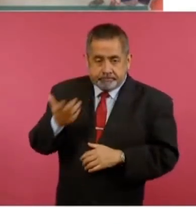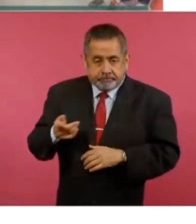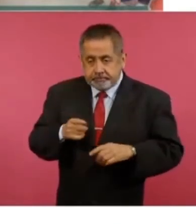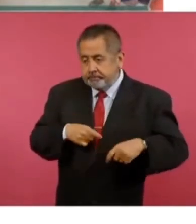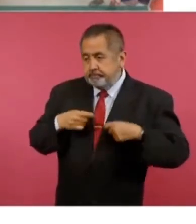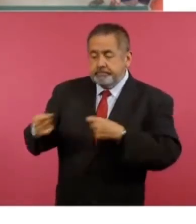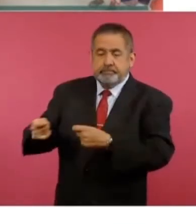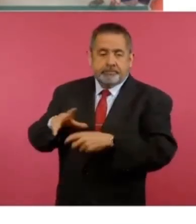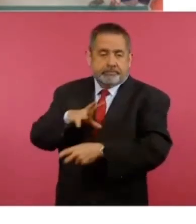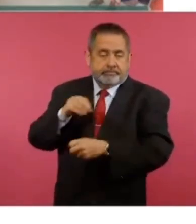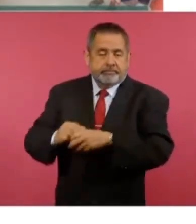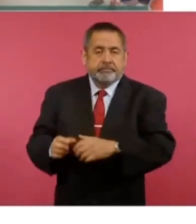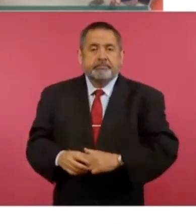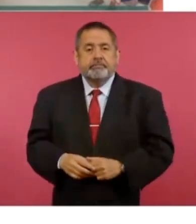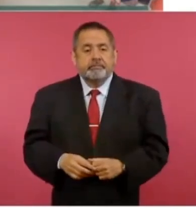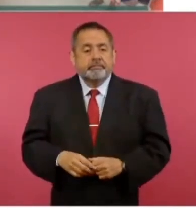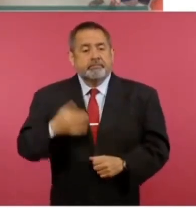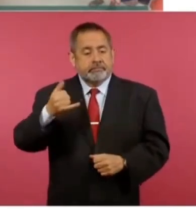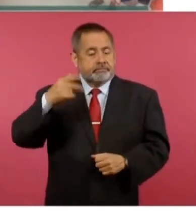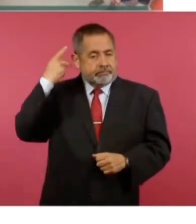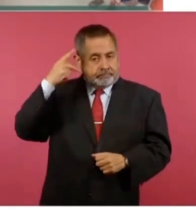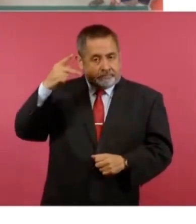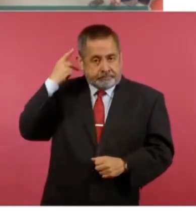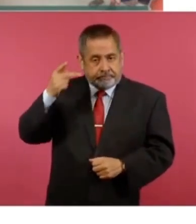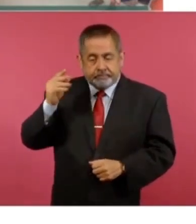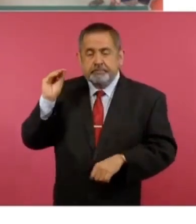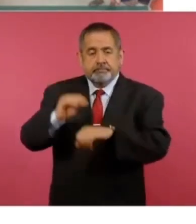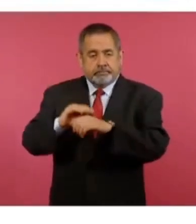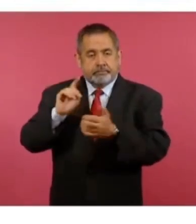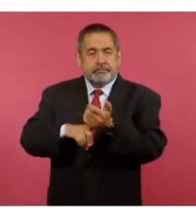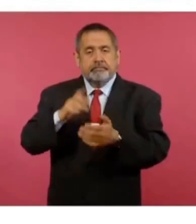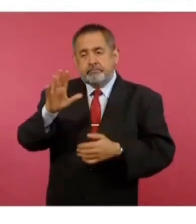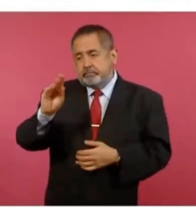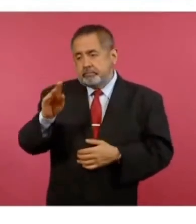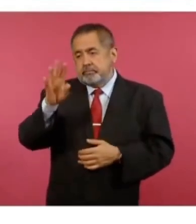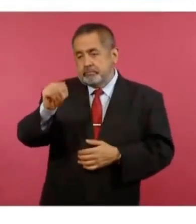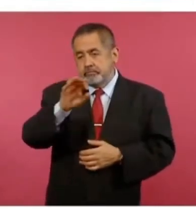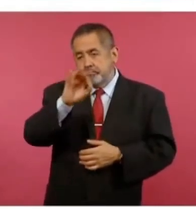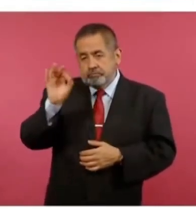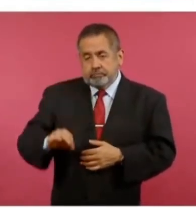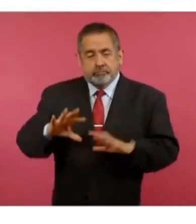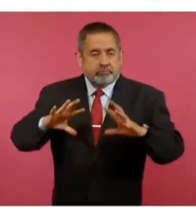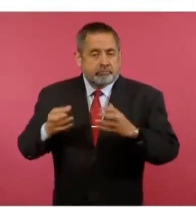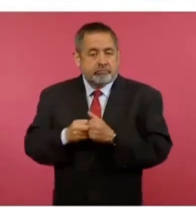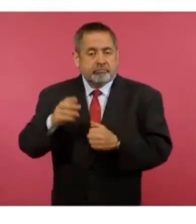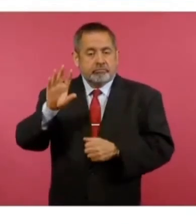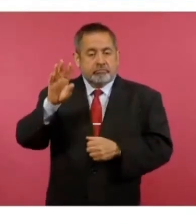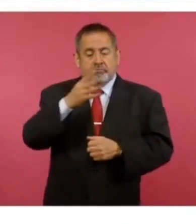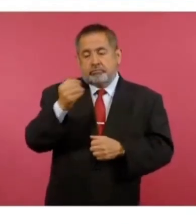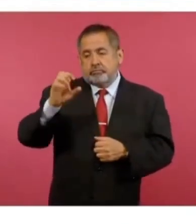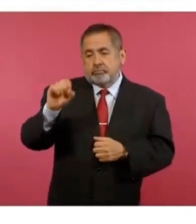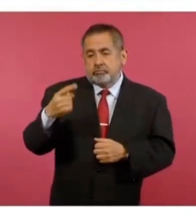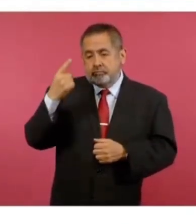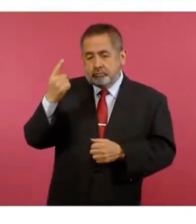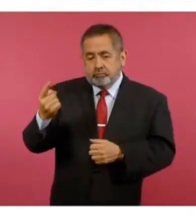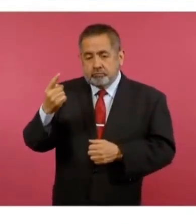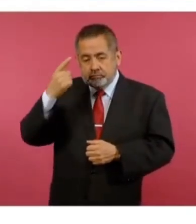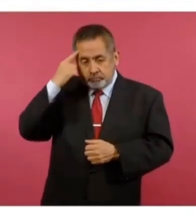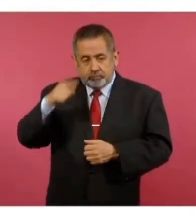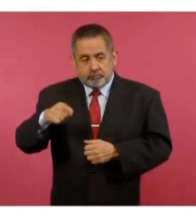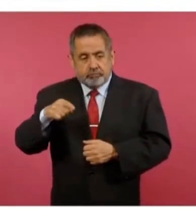las plazas ofertadas. Y en Puebla se han instalado el 99% de los comités de 901 centros de salud